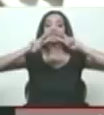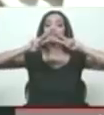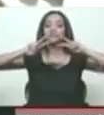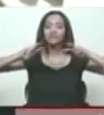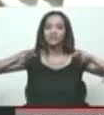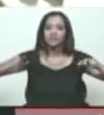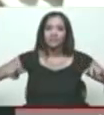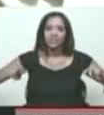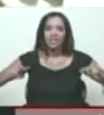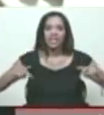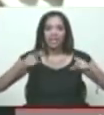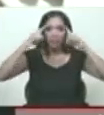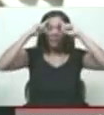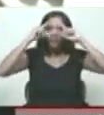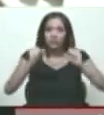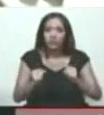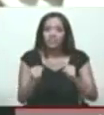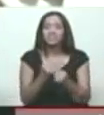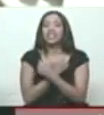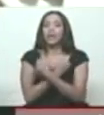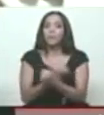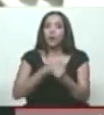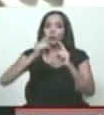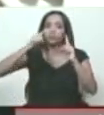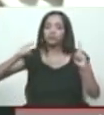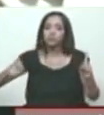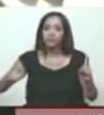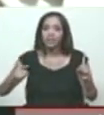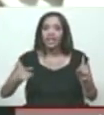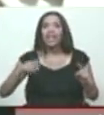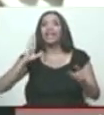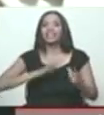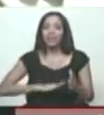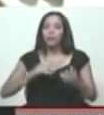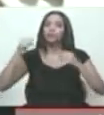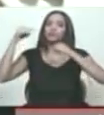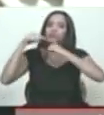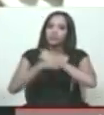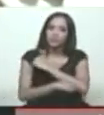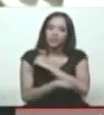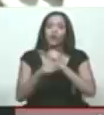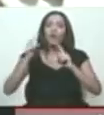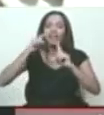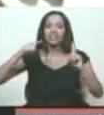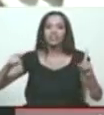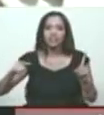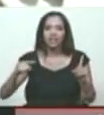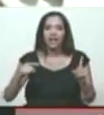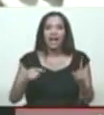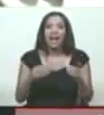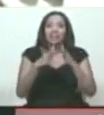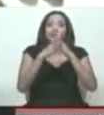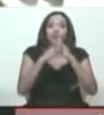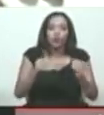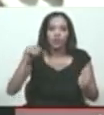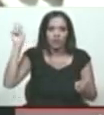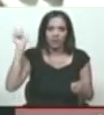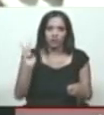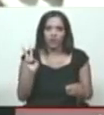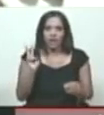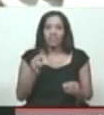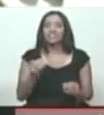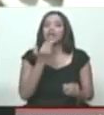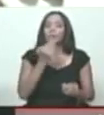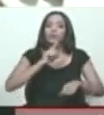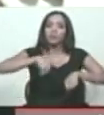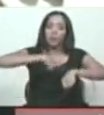el profesionalismo y el amor de los trabajadores, estamos llegando con electricidad a casi todo el país. Y en las próximas